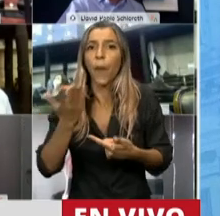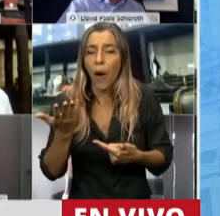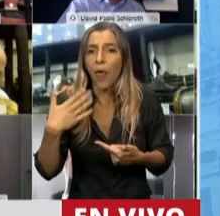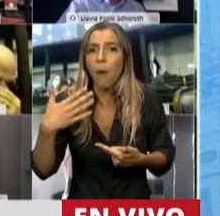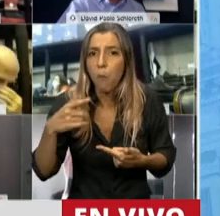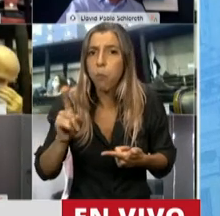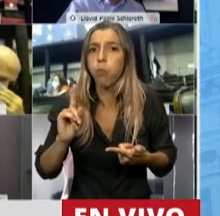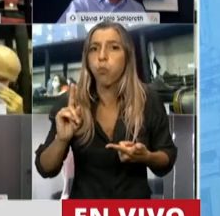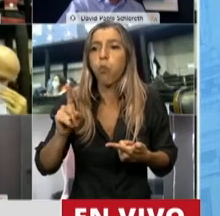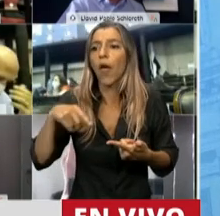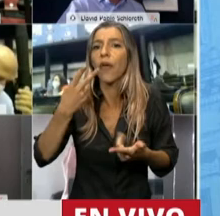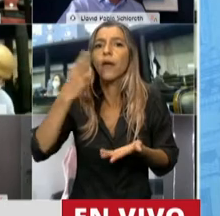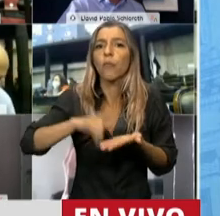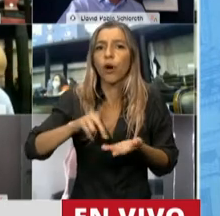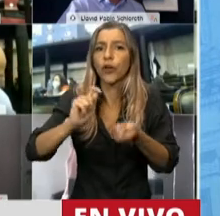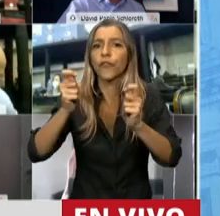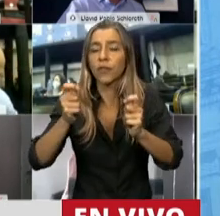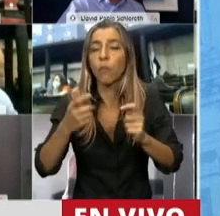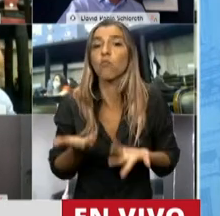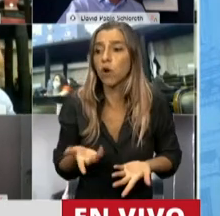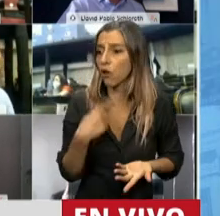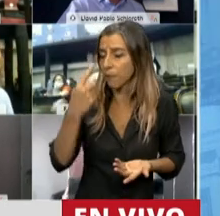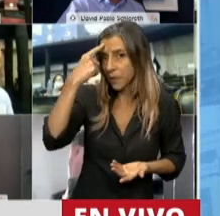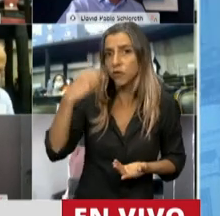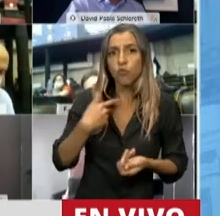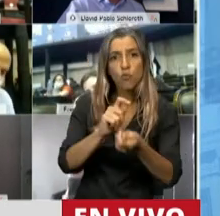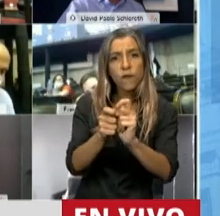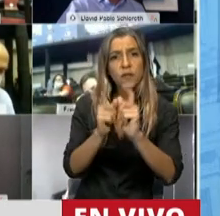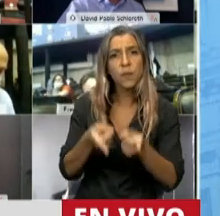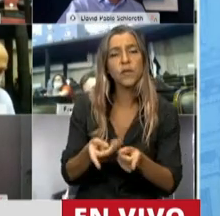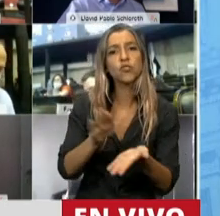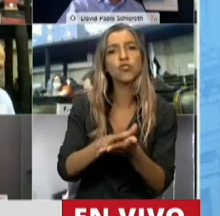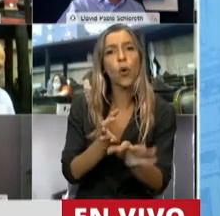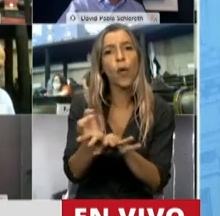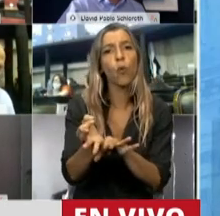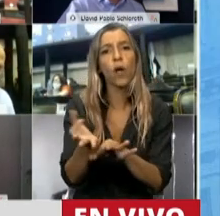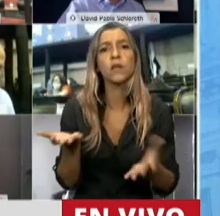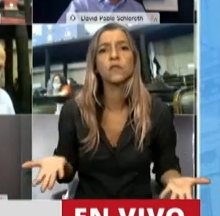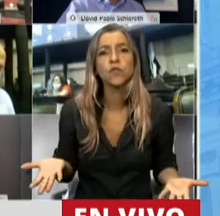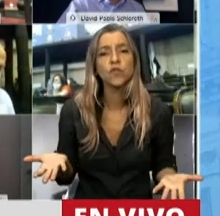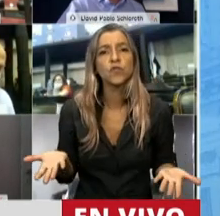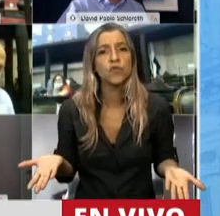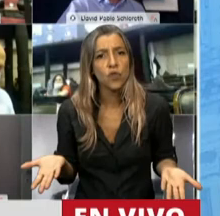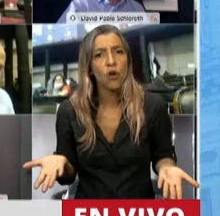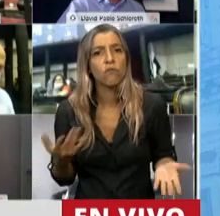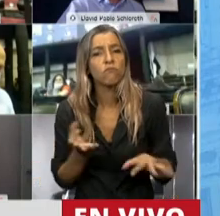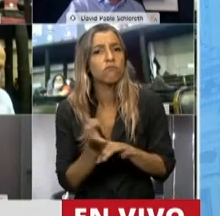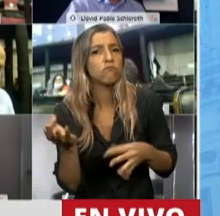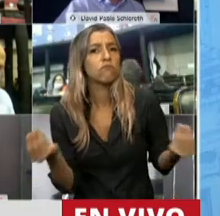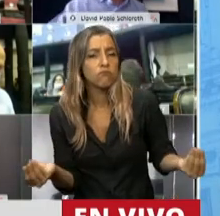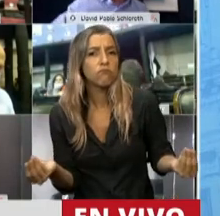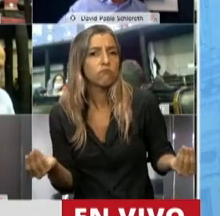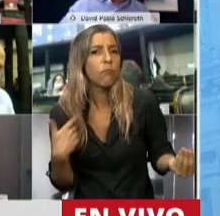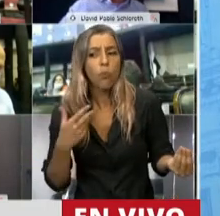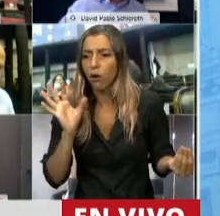qué no abordarlo de manera similar entonces en materia de educación? Y también sería muy bueno en materia de equidad, porque se podrían ver los